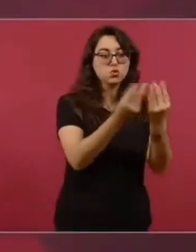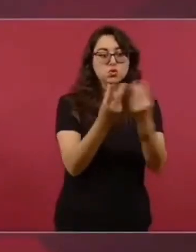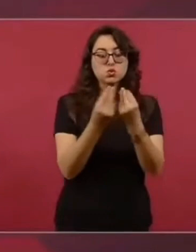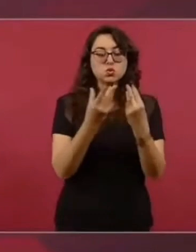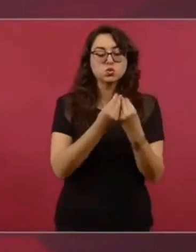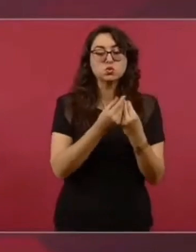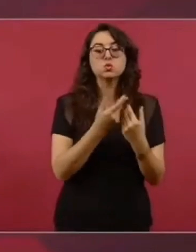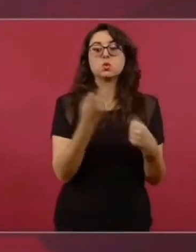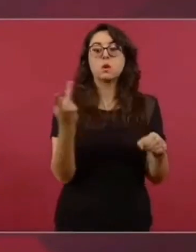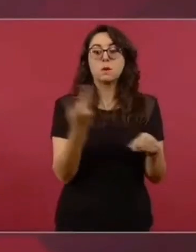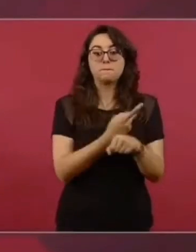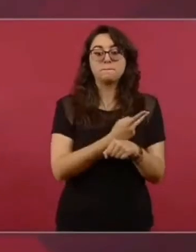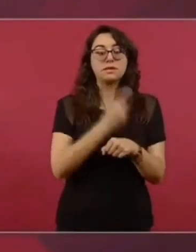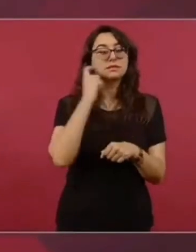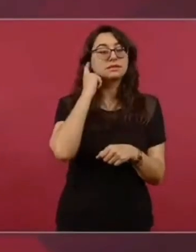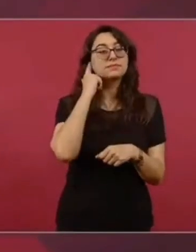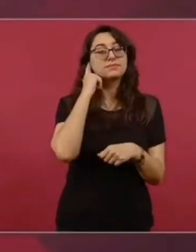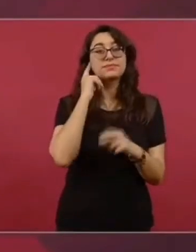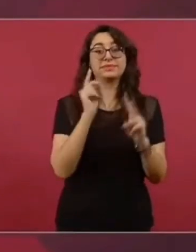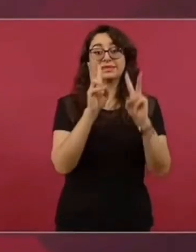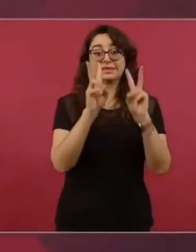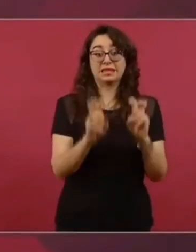comercio de granos.